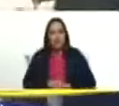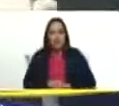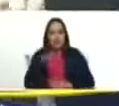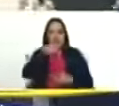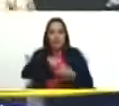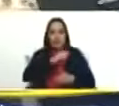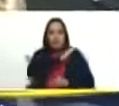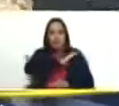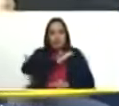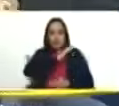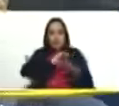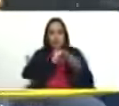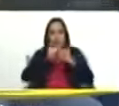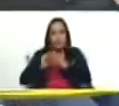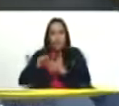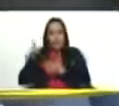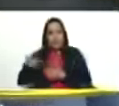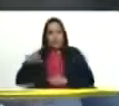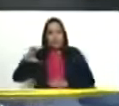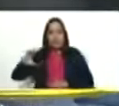clubs, con las VCH.